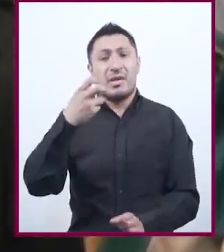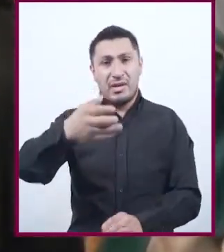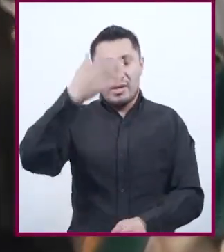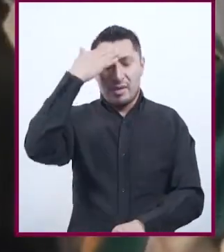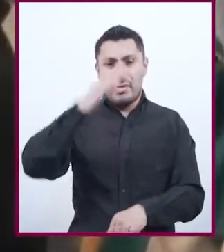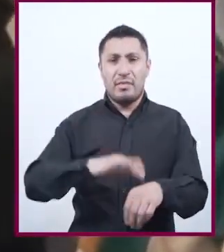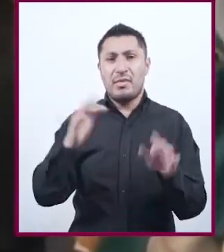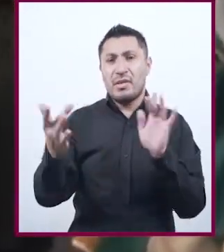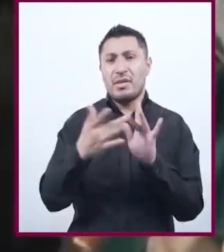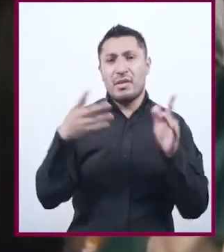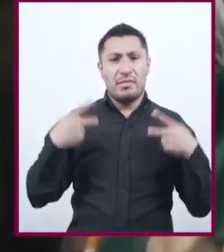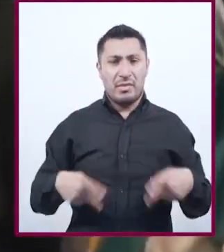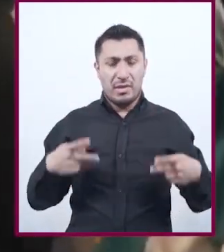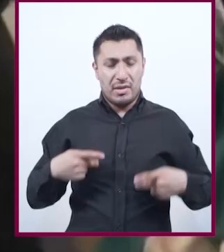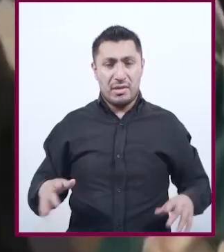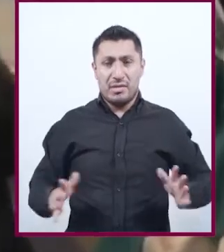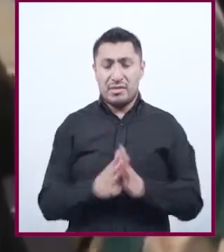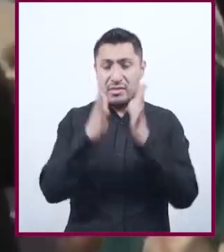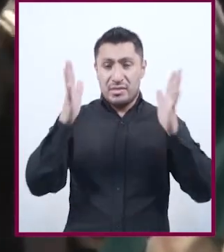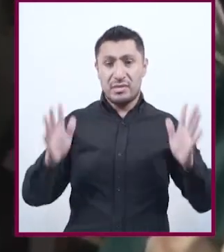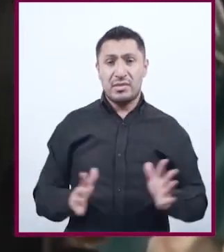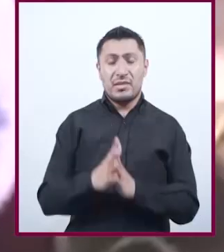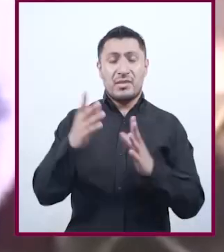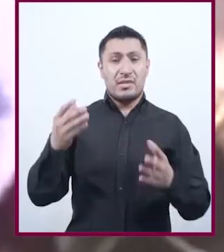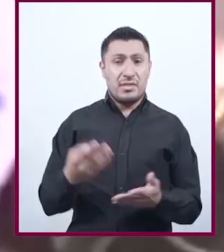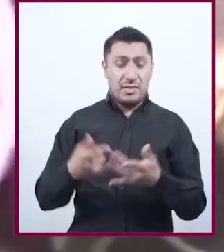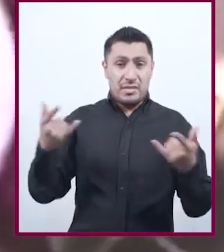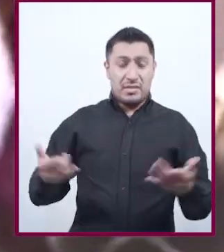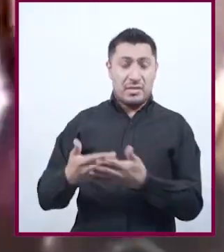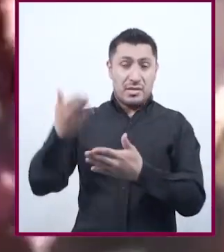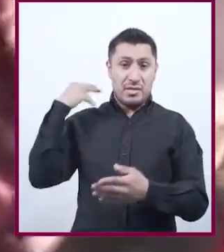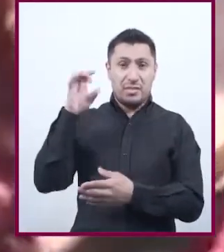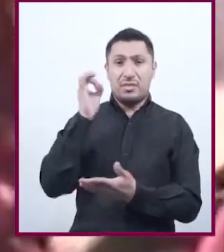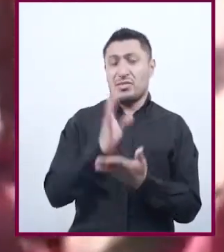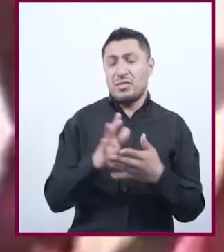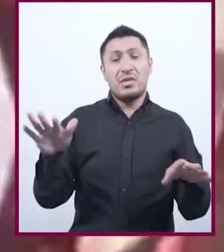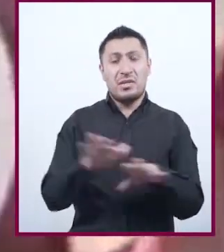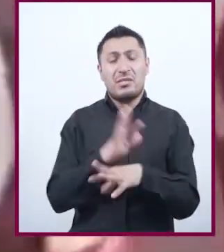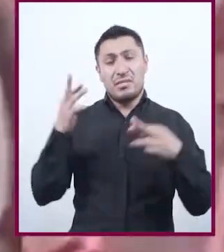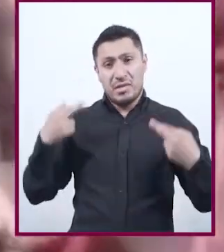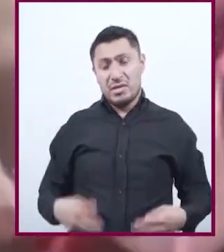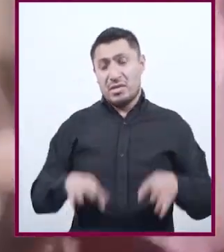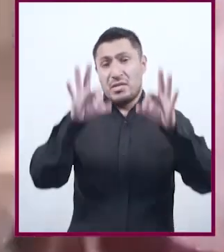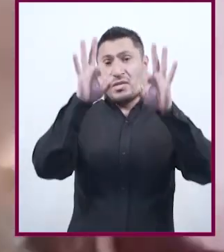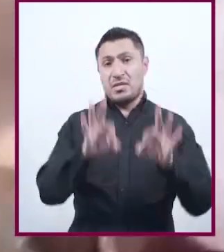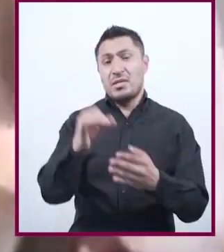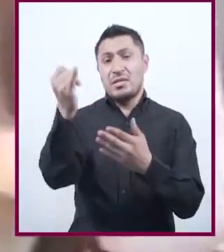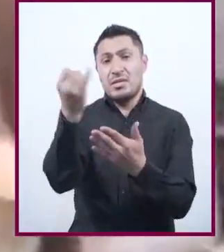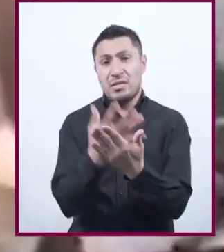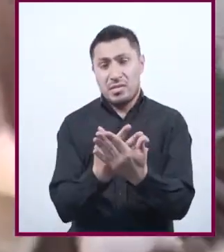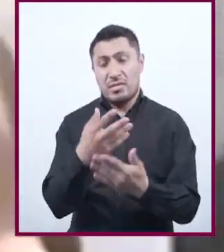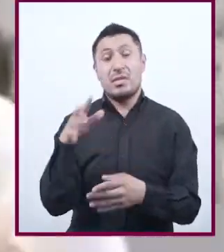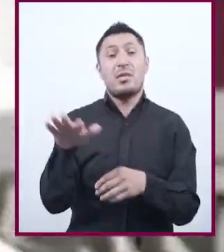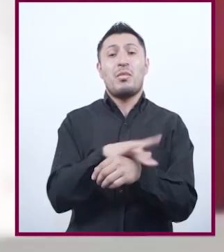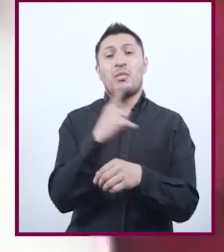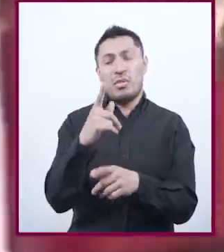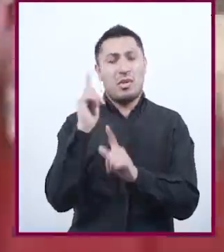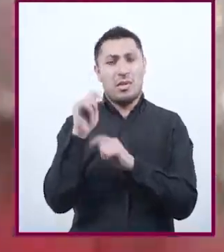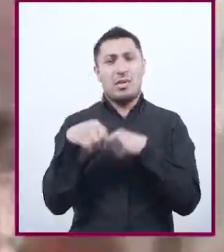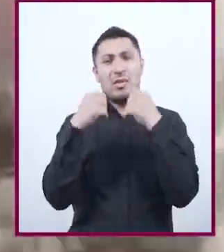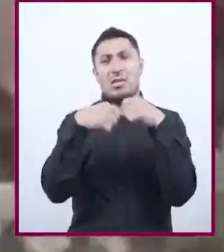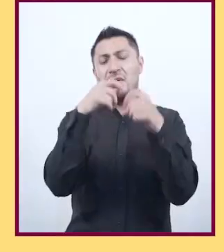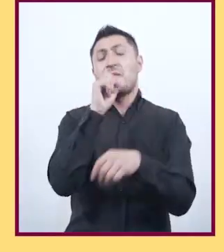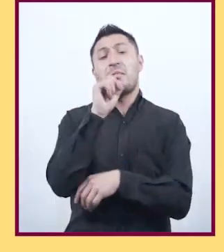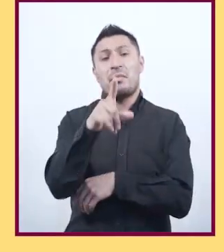que conecta a los participantes con sus antepasados. Si acaso, solo cambia la ropa, la calidad de las imágenes. Porque